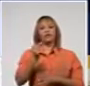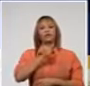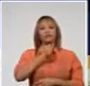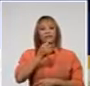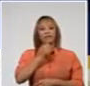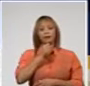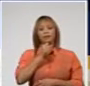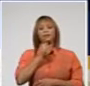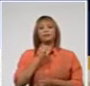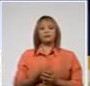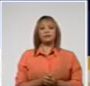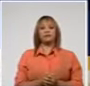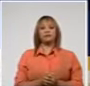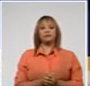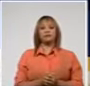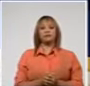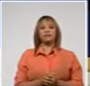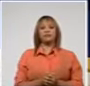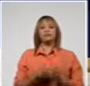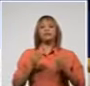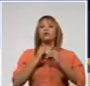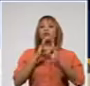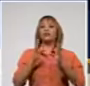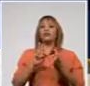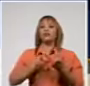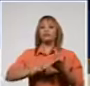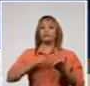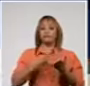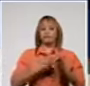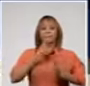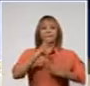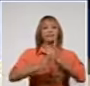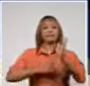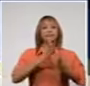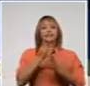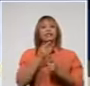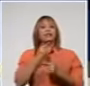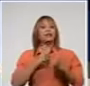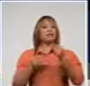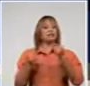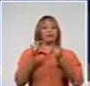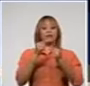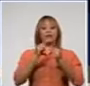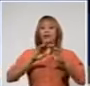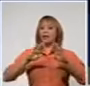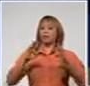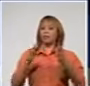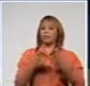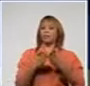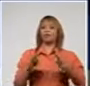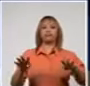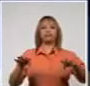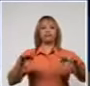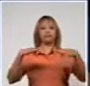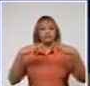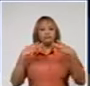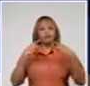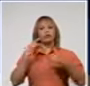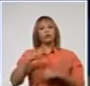en el estudio, a la intérprete de lengua de señas y sobre todo a todas las personas que siguen la